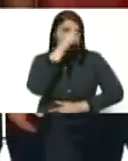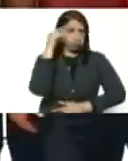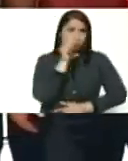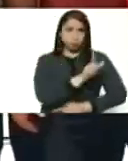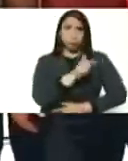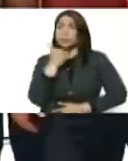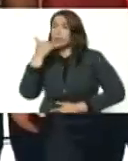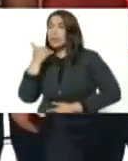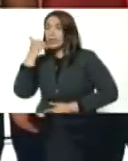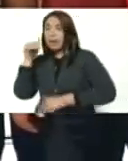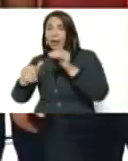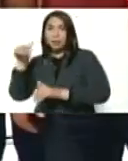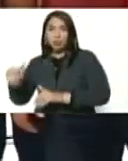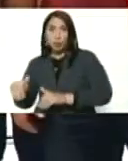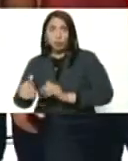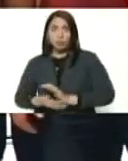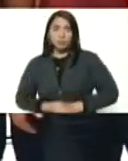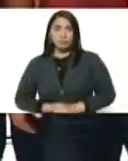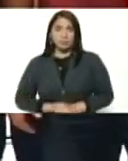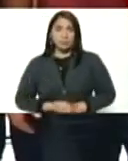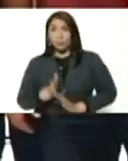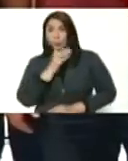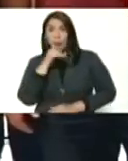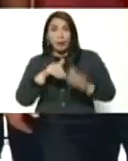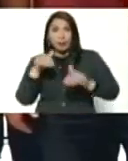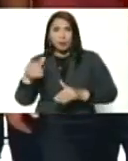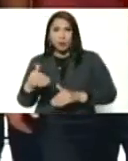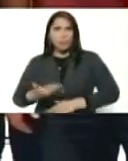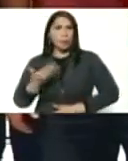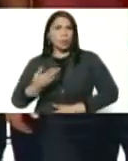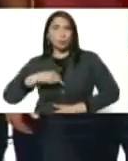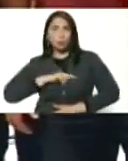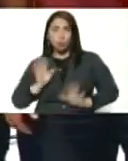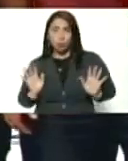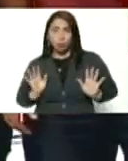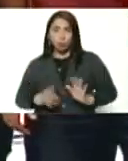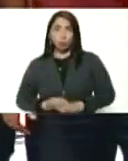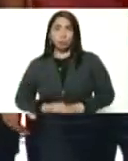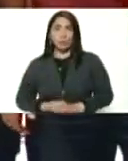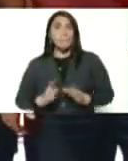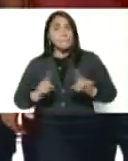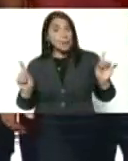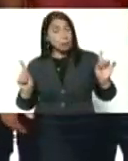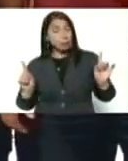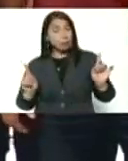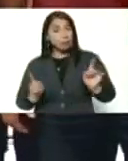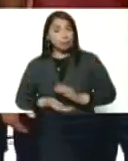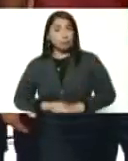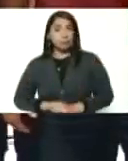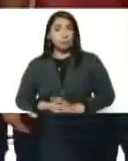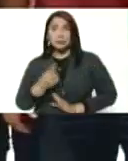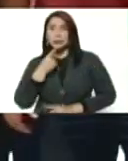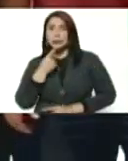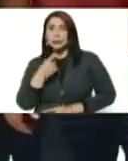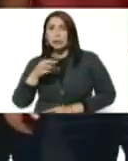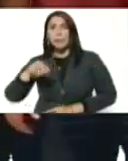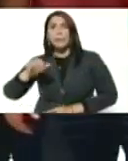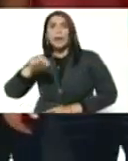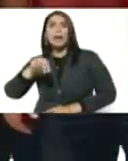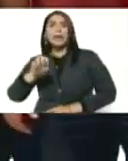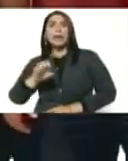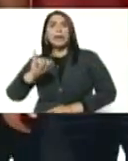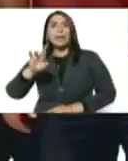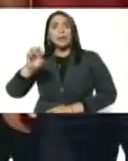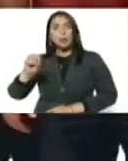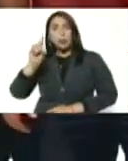las elecciones. No son las elecciones lo fundamental para nosotros, pero como decía Maneiro y el comandante Chávez, debemos